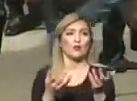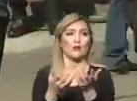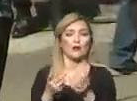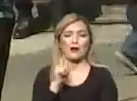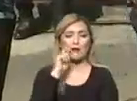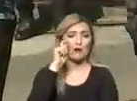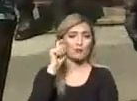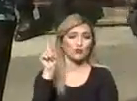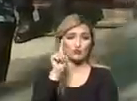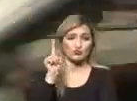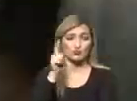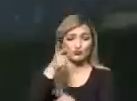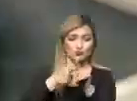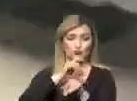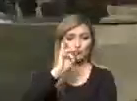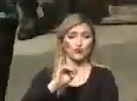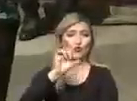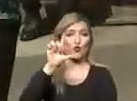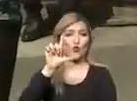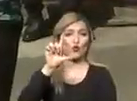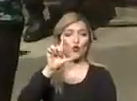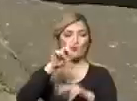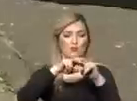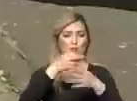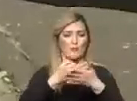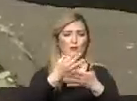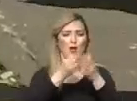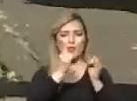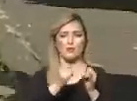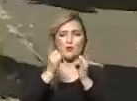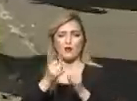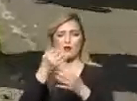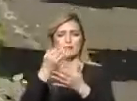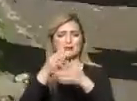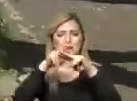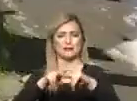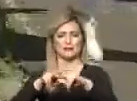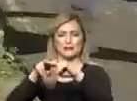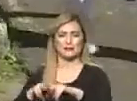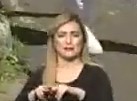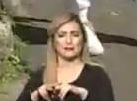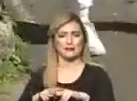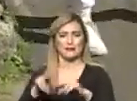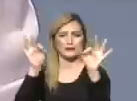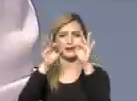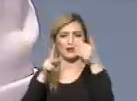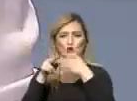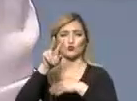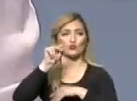los reclamos, ya que en el mes de julio se revisará las planillas caso por caso y que no habrá corte del